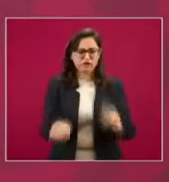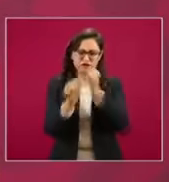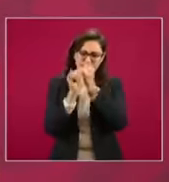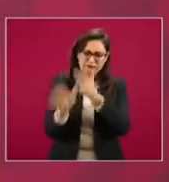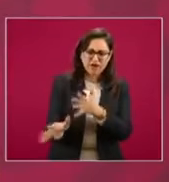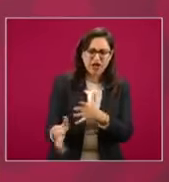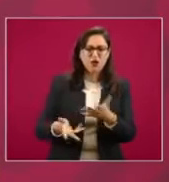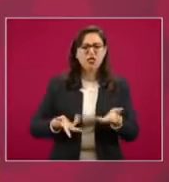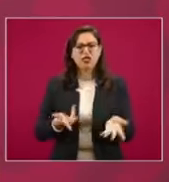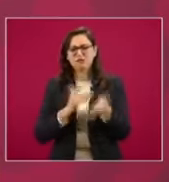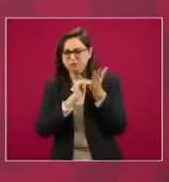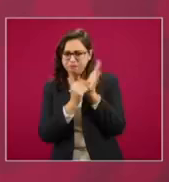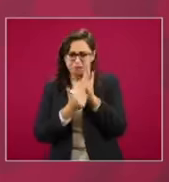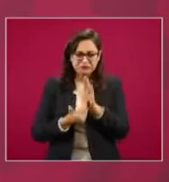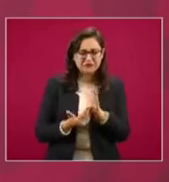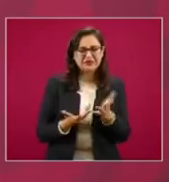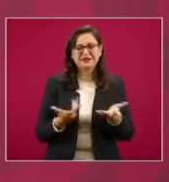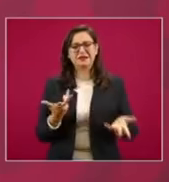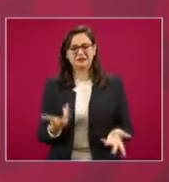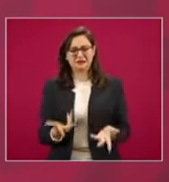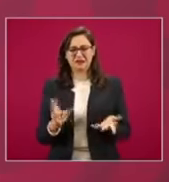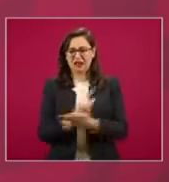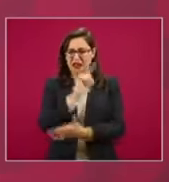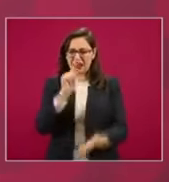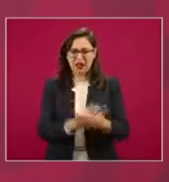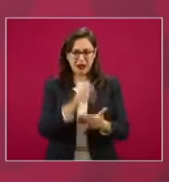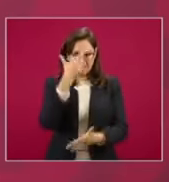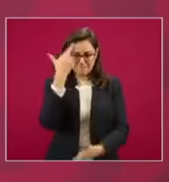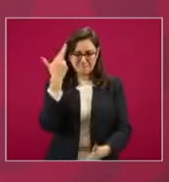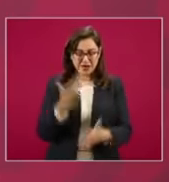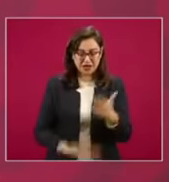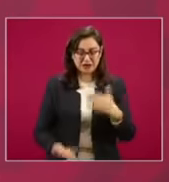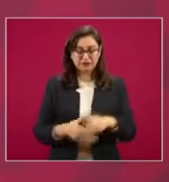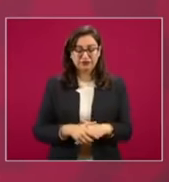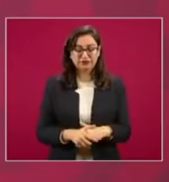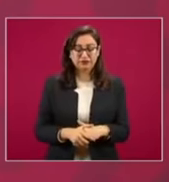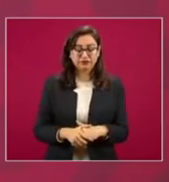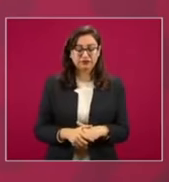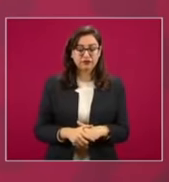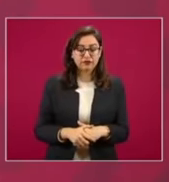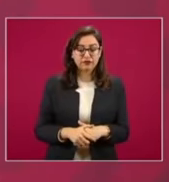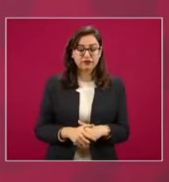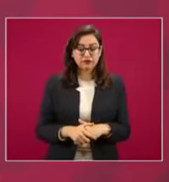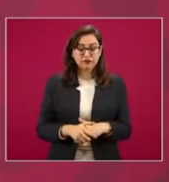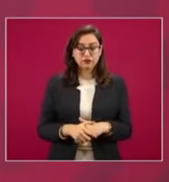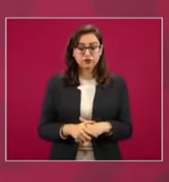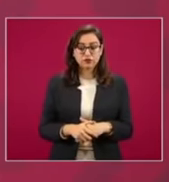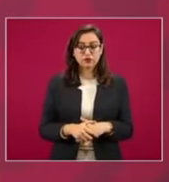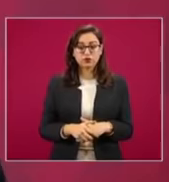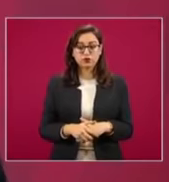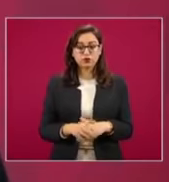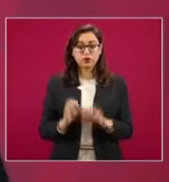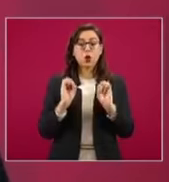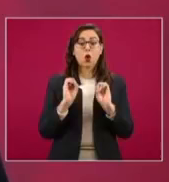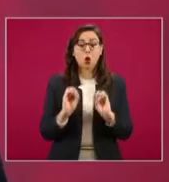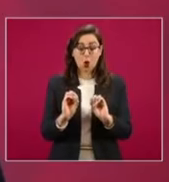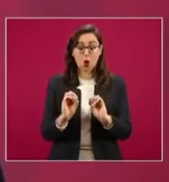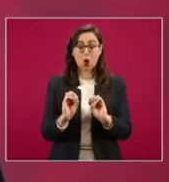hacer actividades ilícitas no también se o eh lícitas